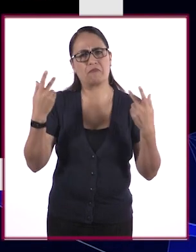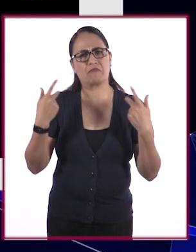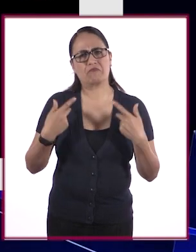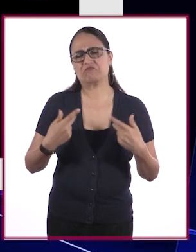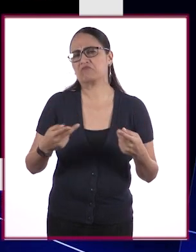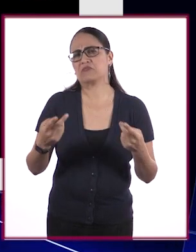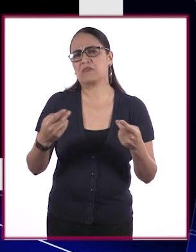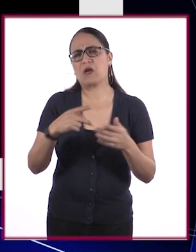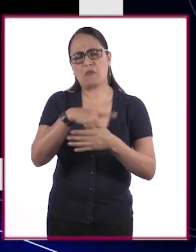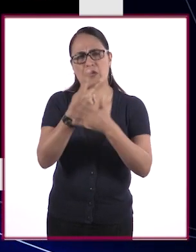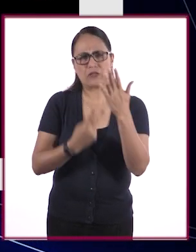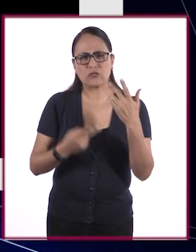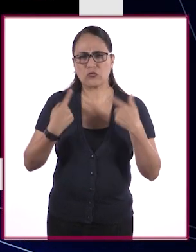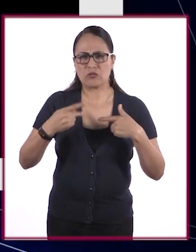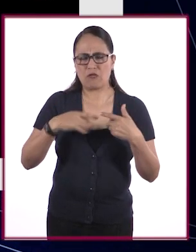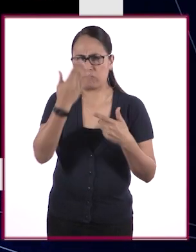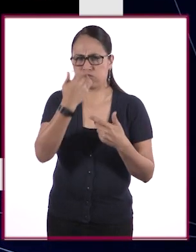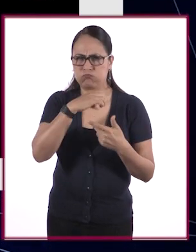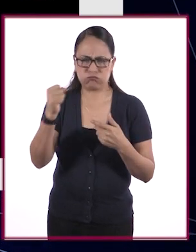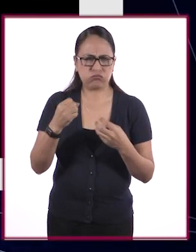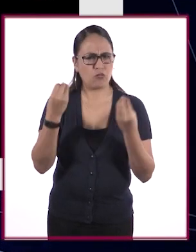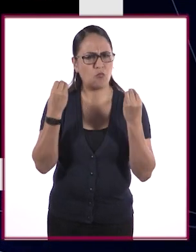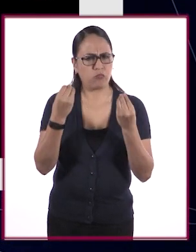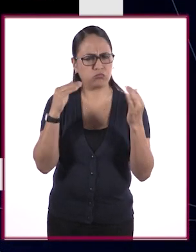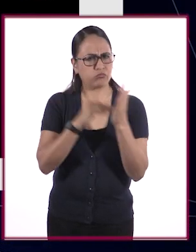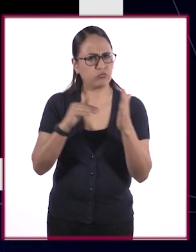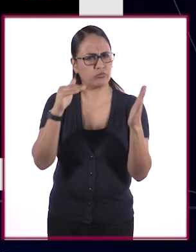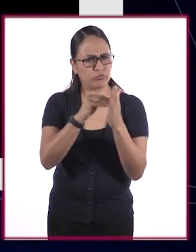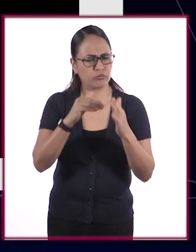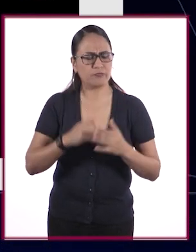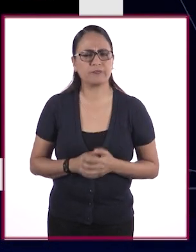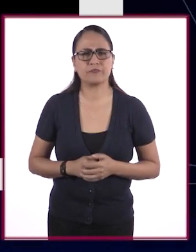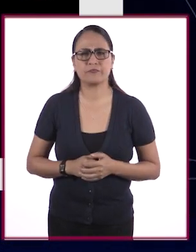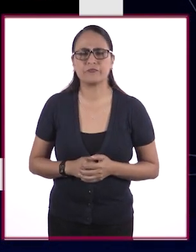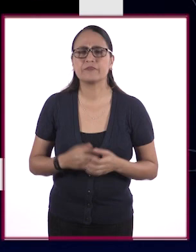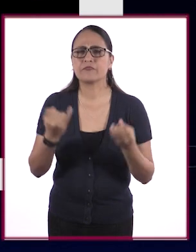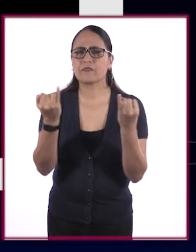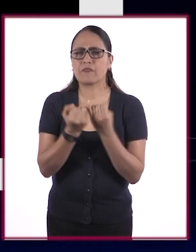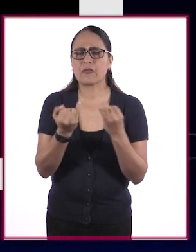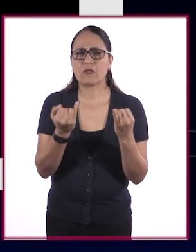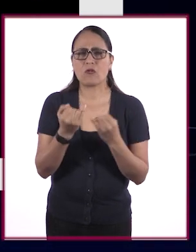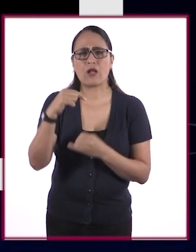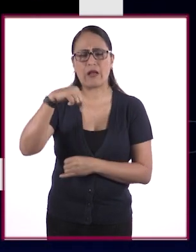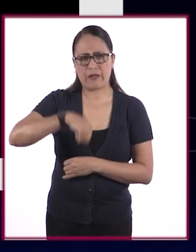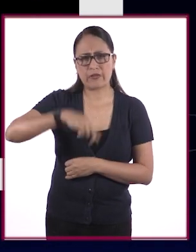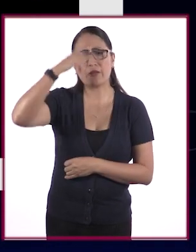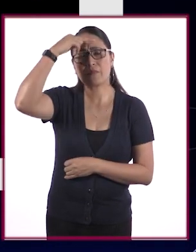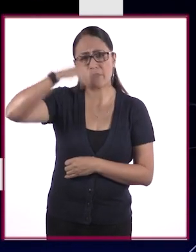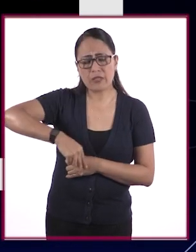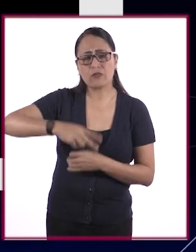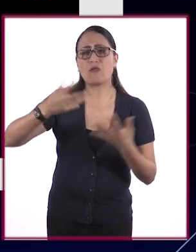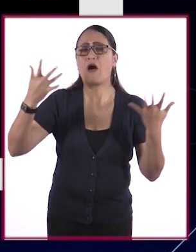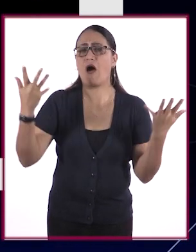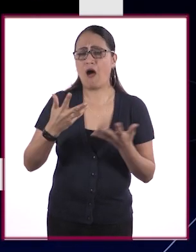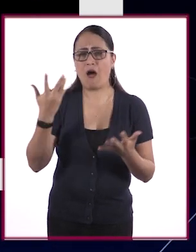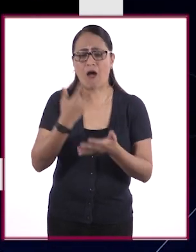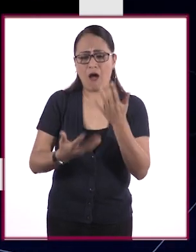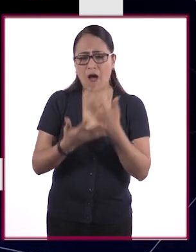un gran papel porque tiene muchos miles y millones de programadores. Por otro lado, México es